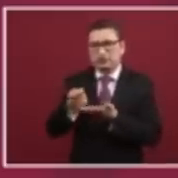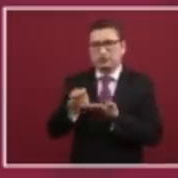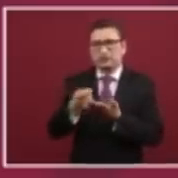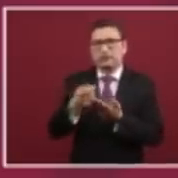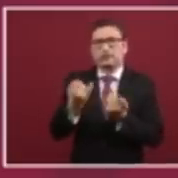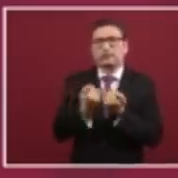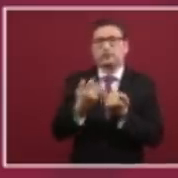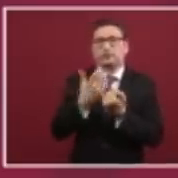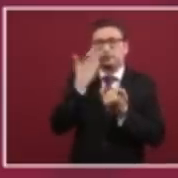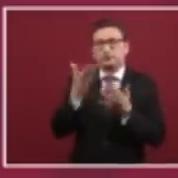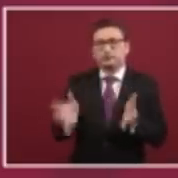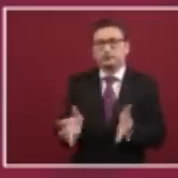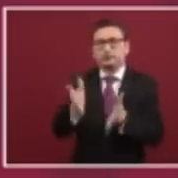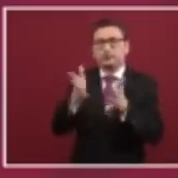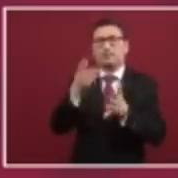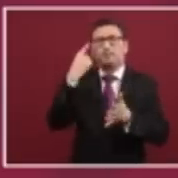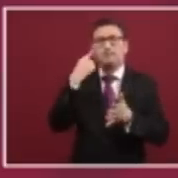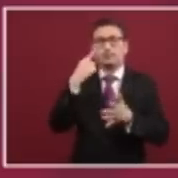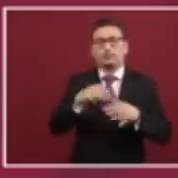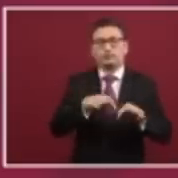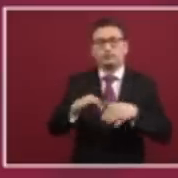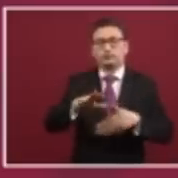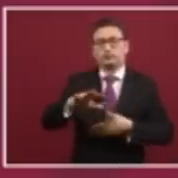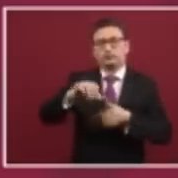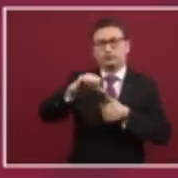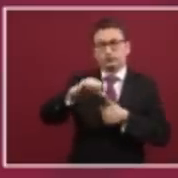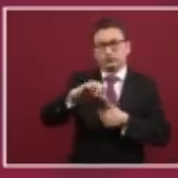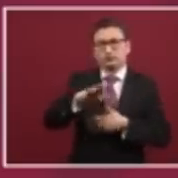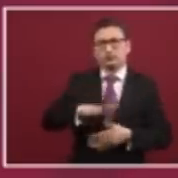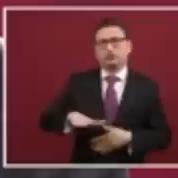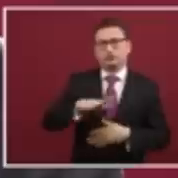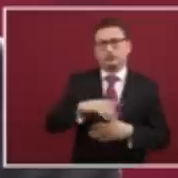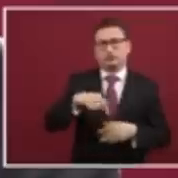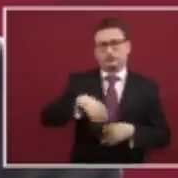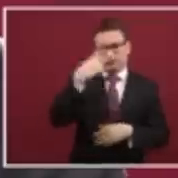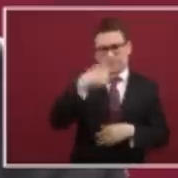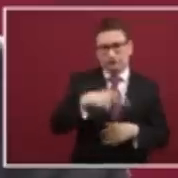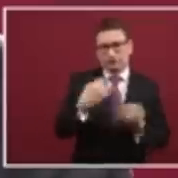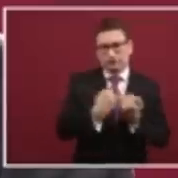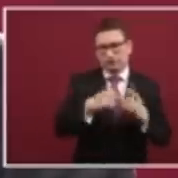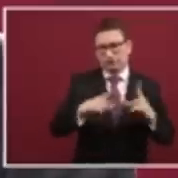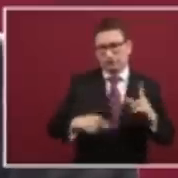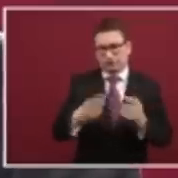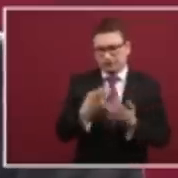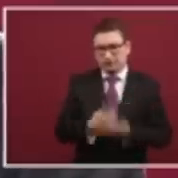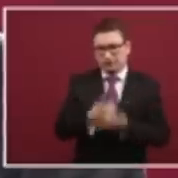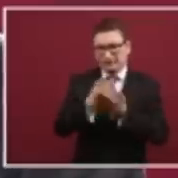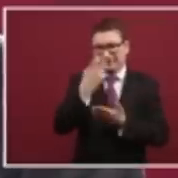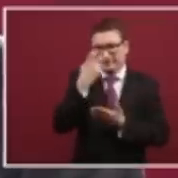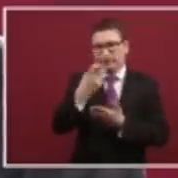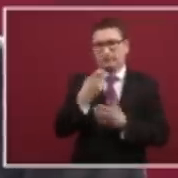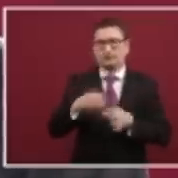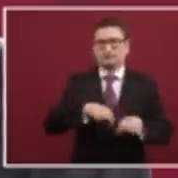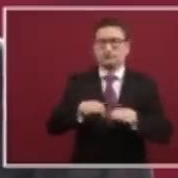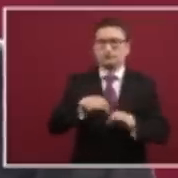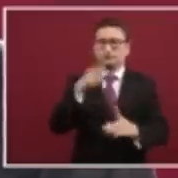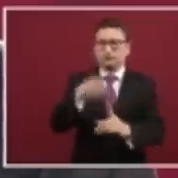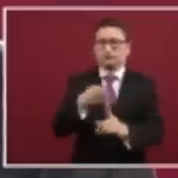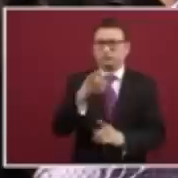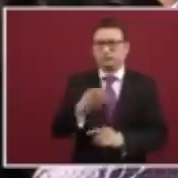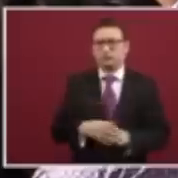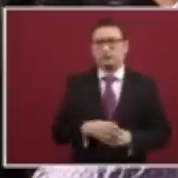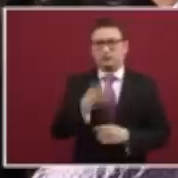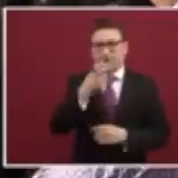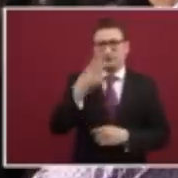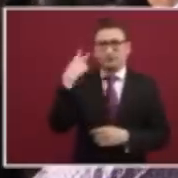empleos en Centroamérica y en el país. Esa es la agenda. Él